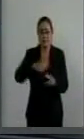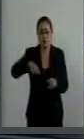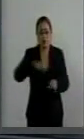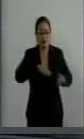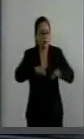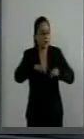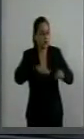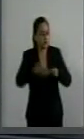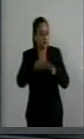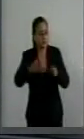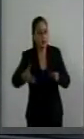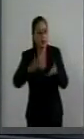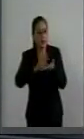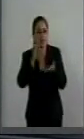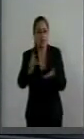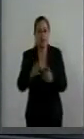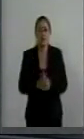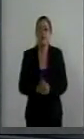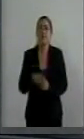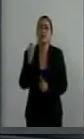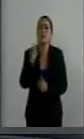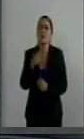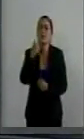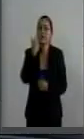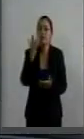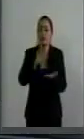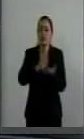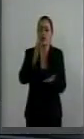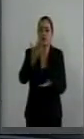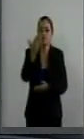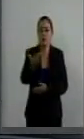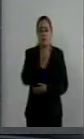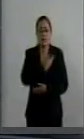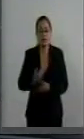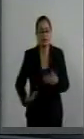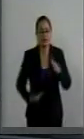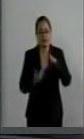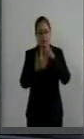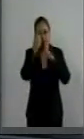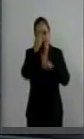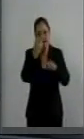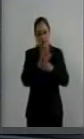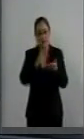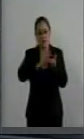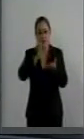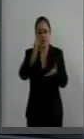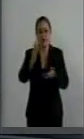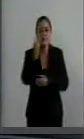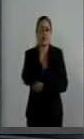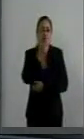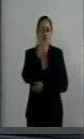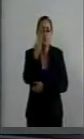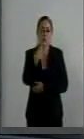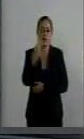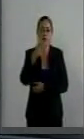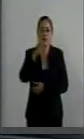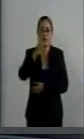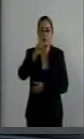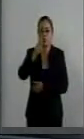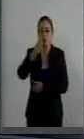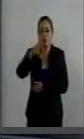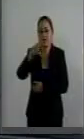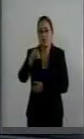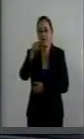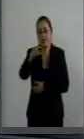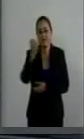trabajo. Agradecer al presidente de la mesa directiva, el senador Escudero, un